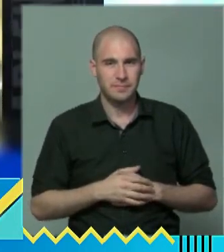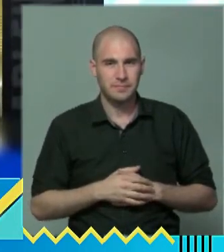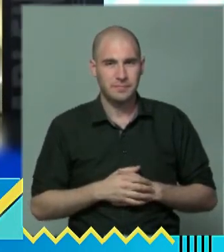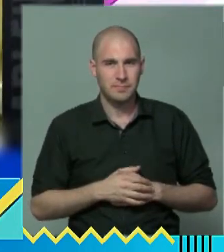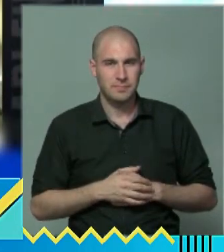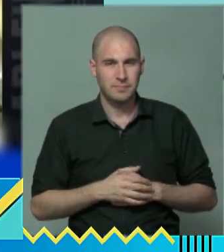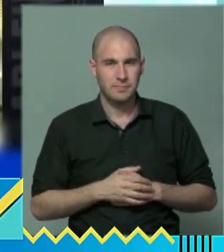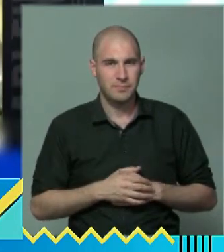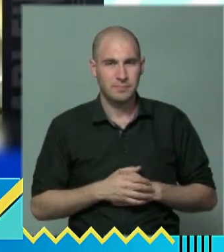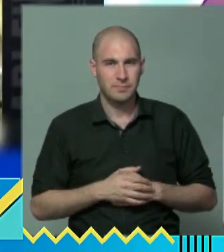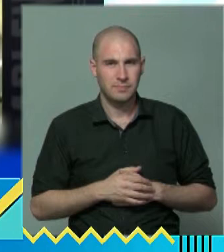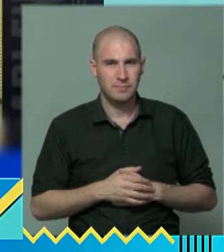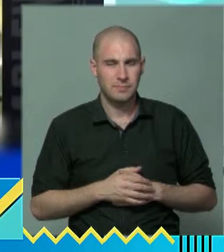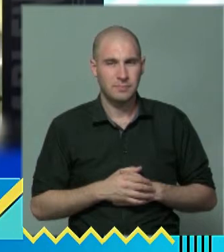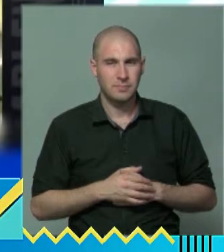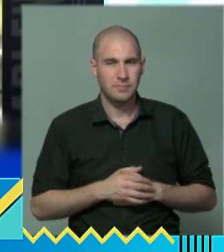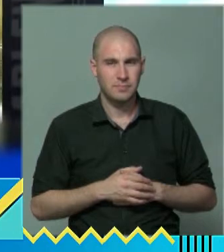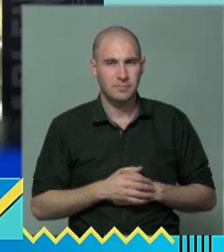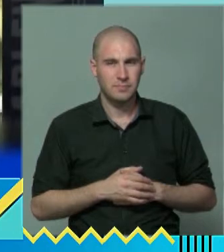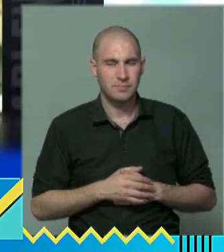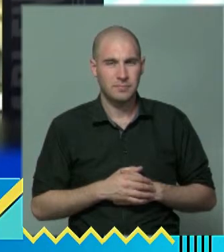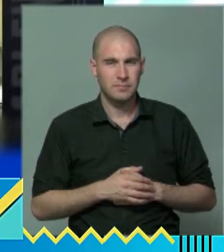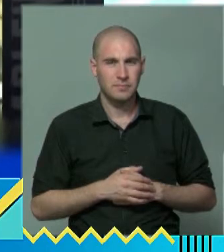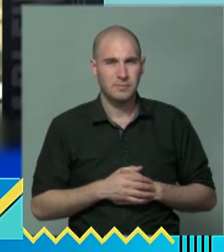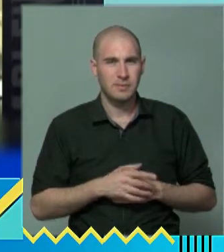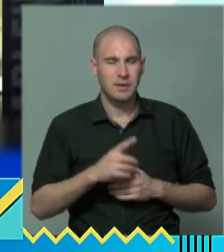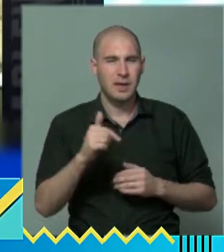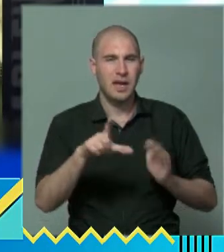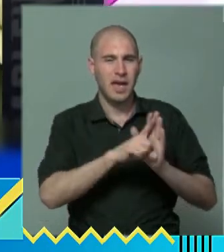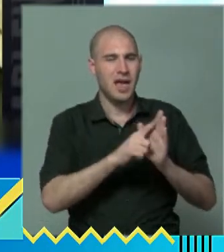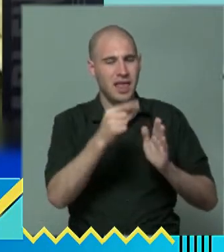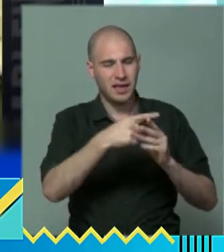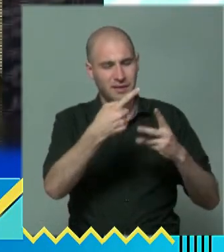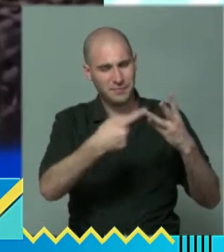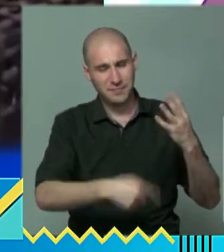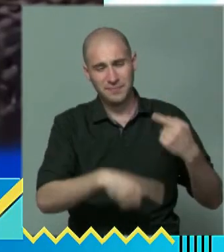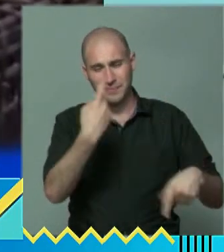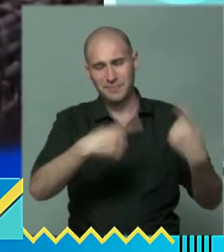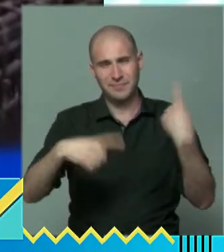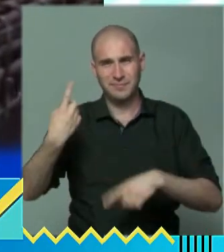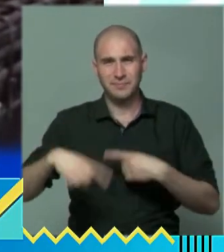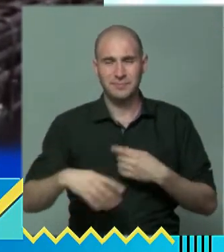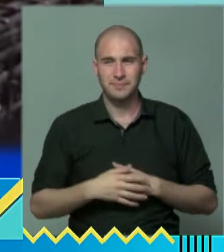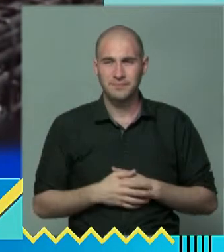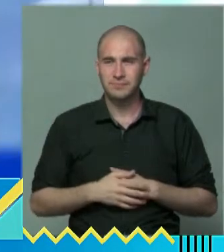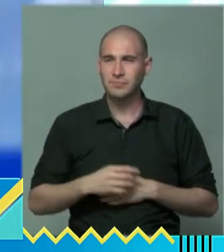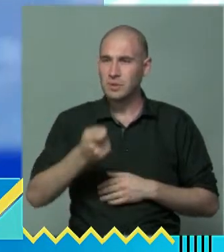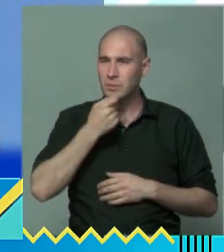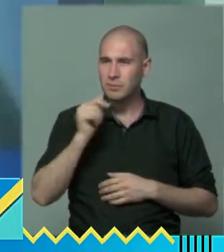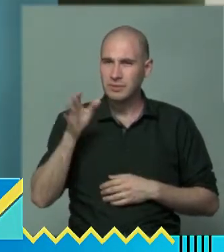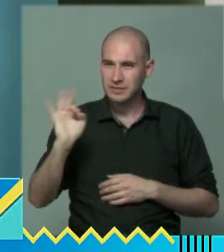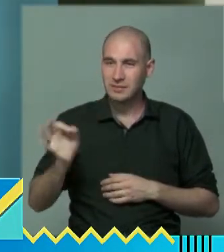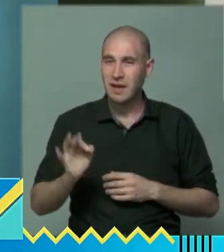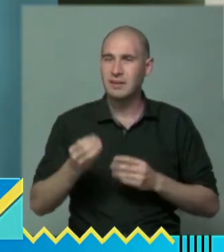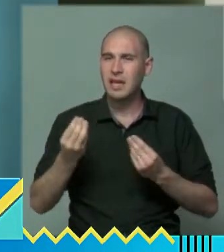Así que la verdad es que, a pesar de estar en la Unión Europea, la diversidad normativa es amplísima. Bien, por ejemplo, ¿estás al tanto